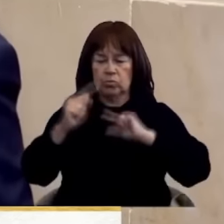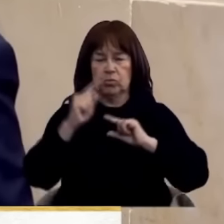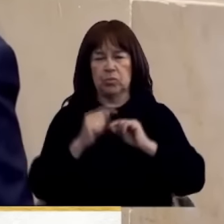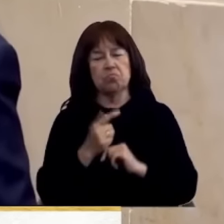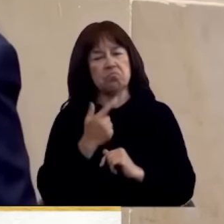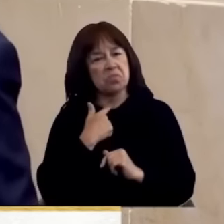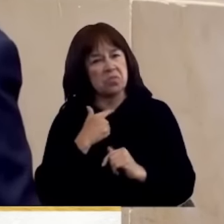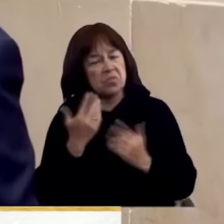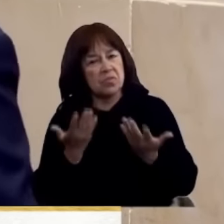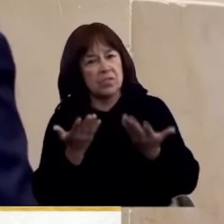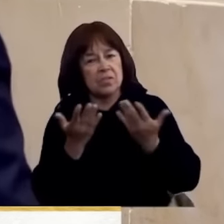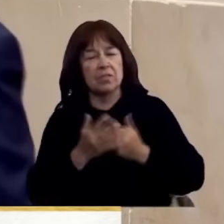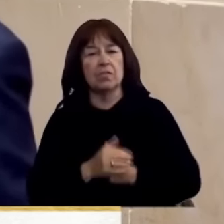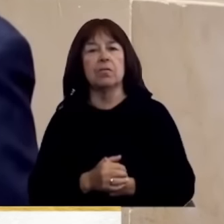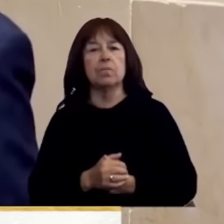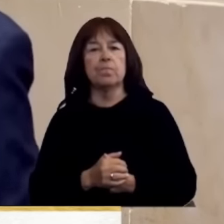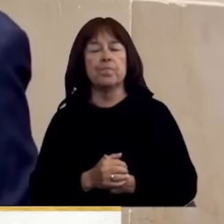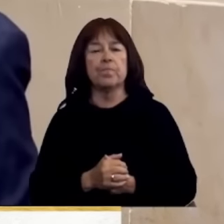gustaría